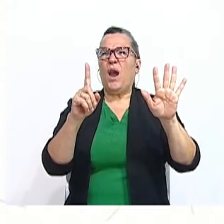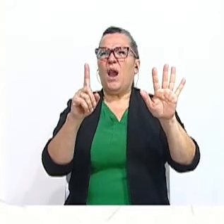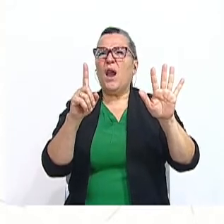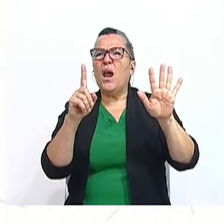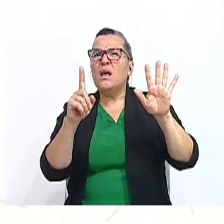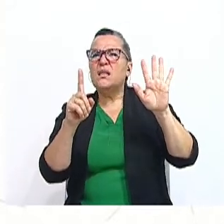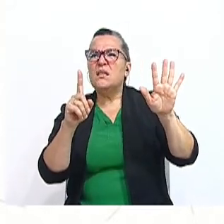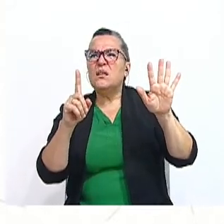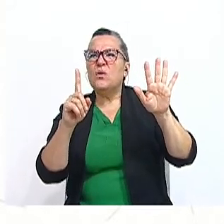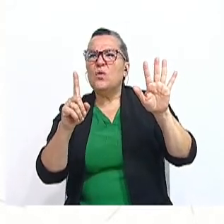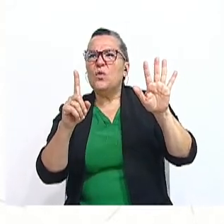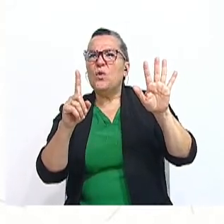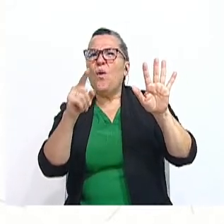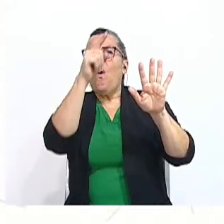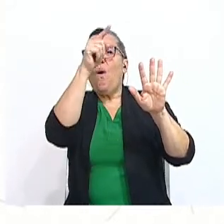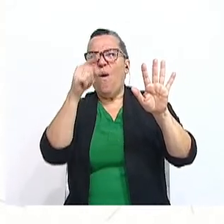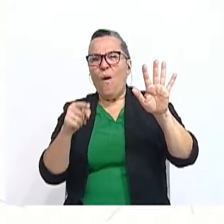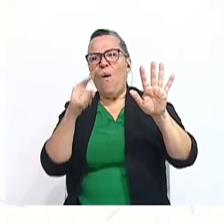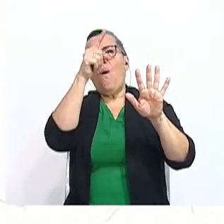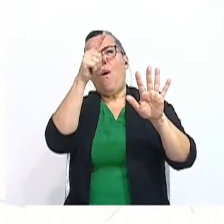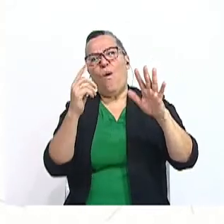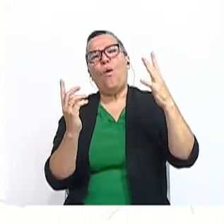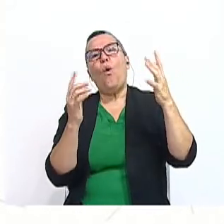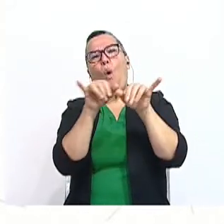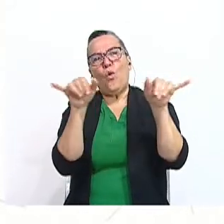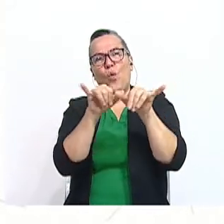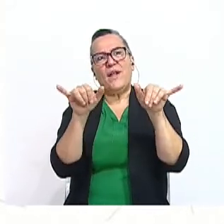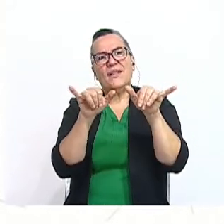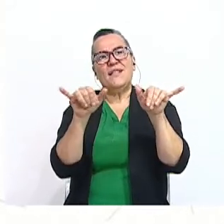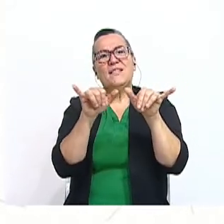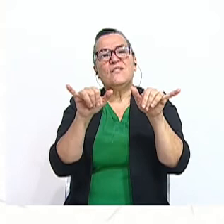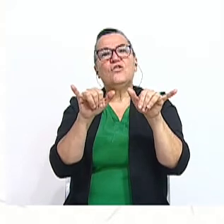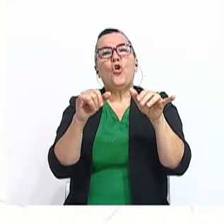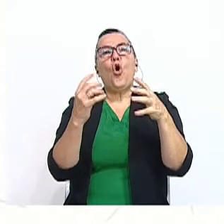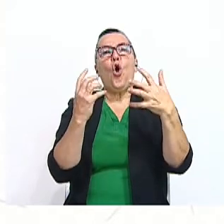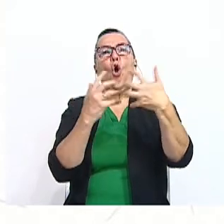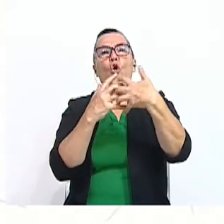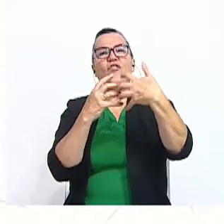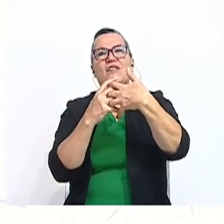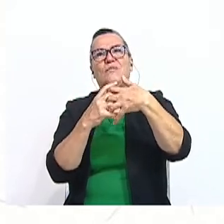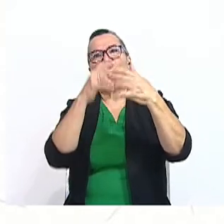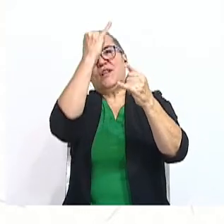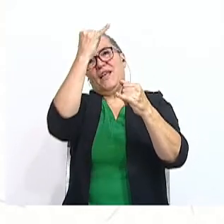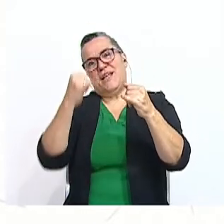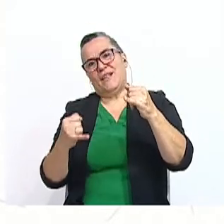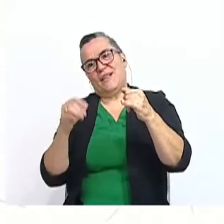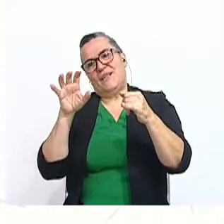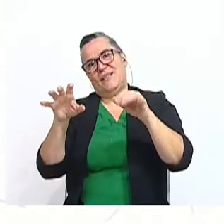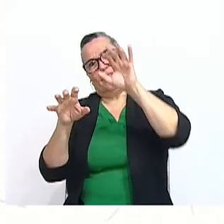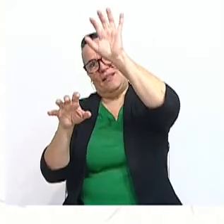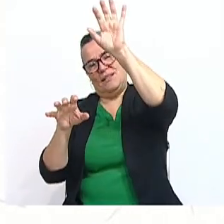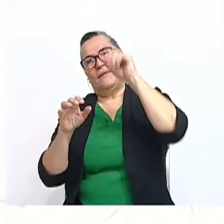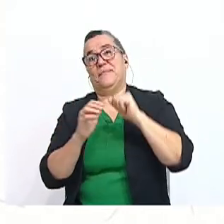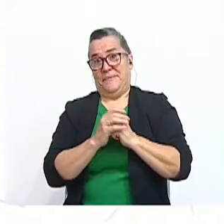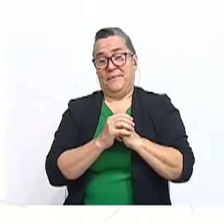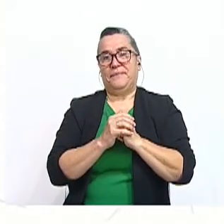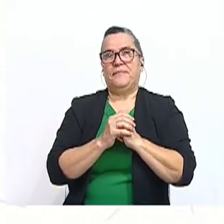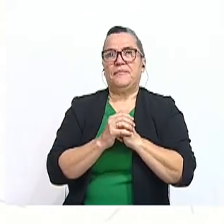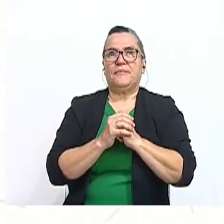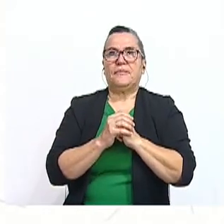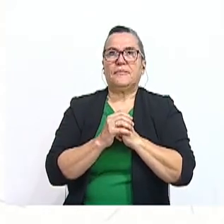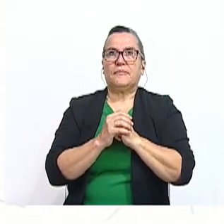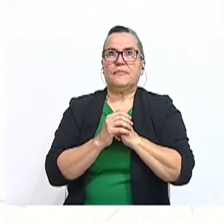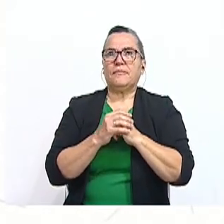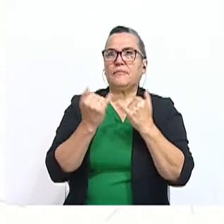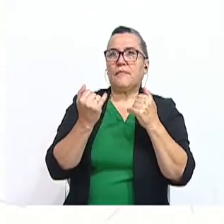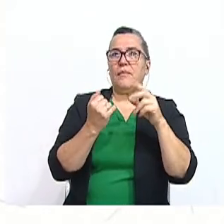ver, excelente, son congruentes. ¿Por qué? Porque son correspondientes. A ver este otro. Tenemos